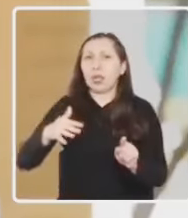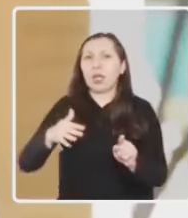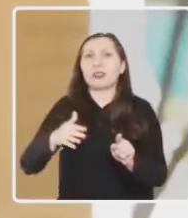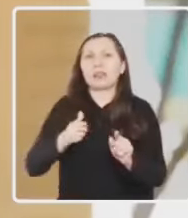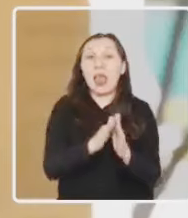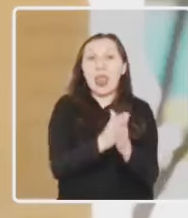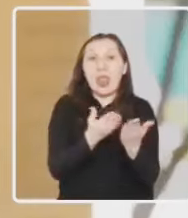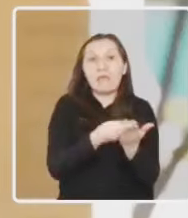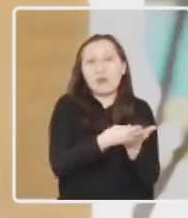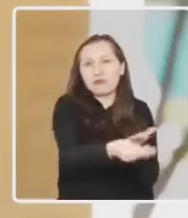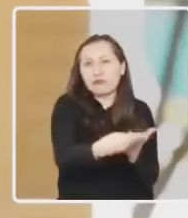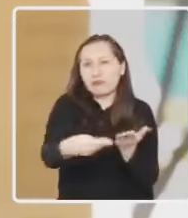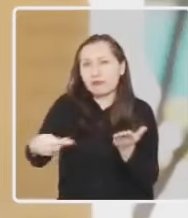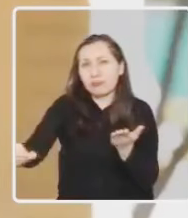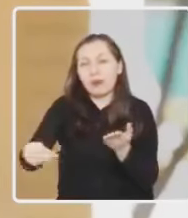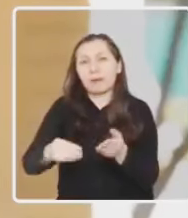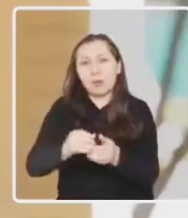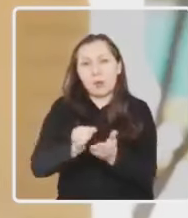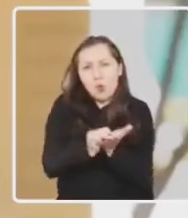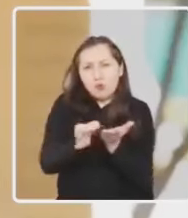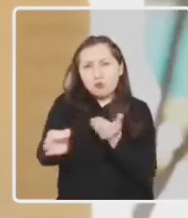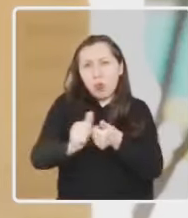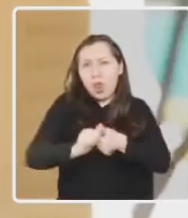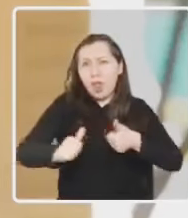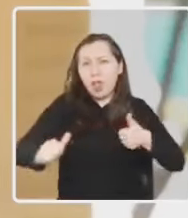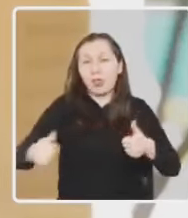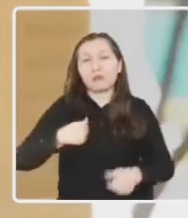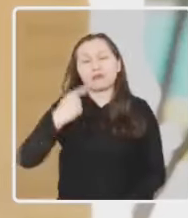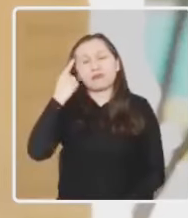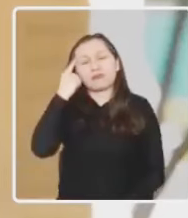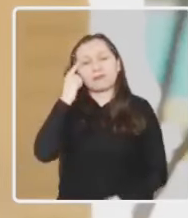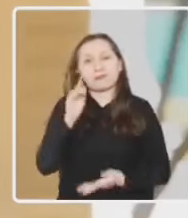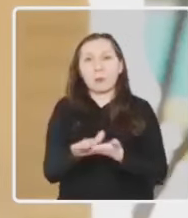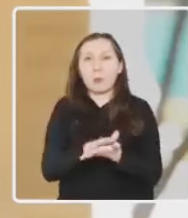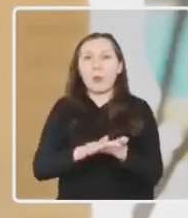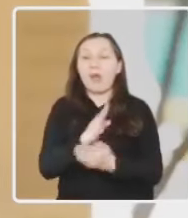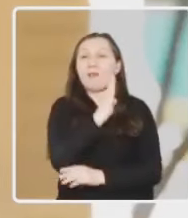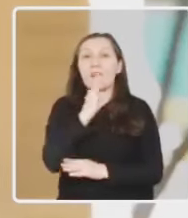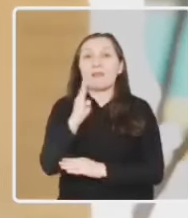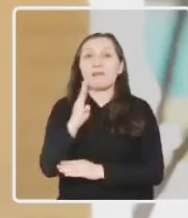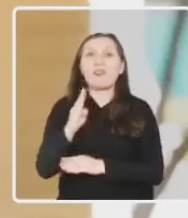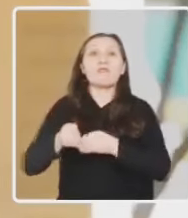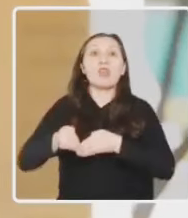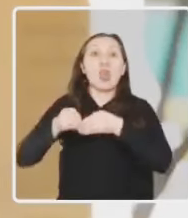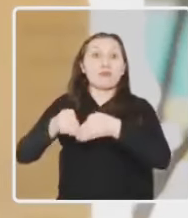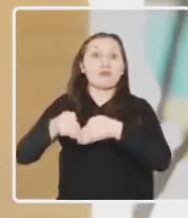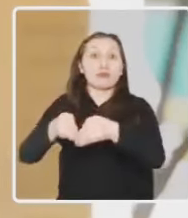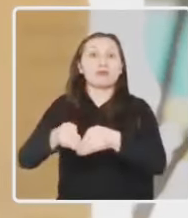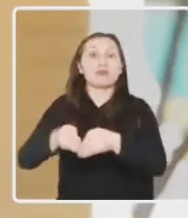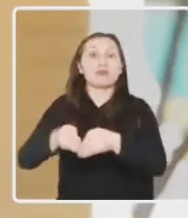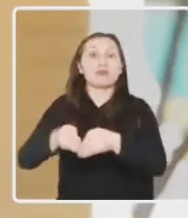el libro en nuestro país hasta sus sectores más remotos. Pienso, por ejemplo, en la Bibliolancha, allá en Chiloé, que recorre las islas